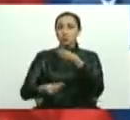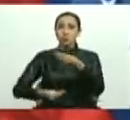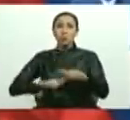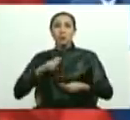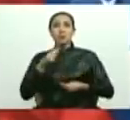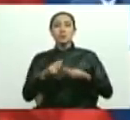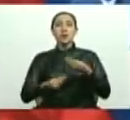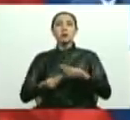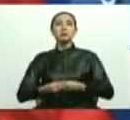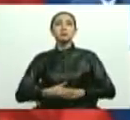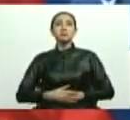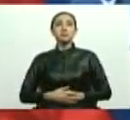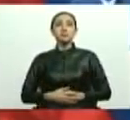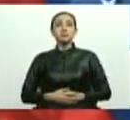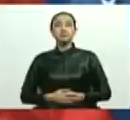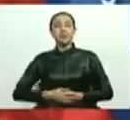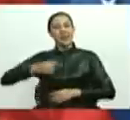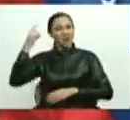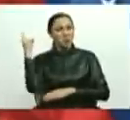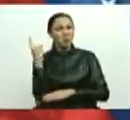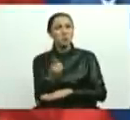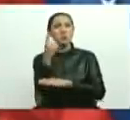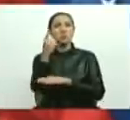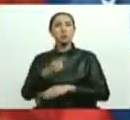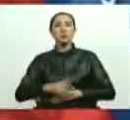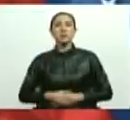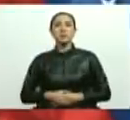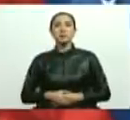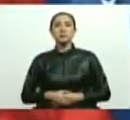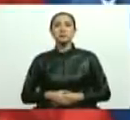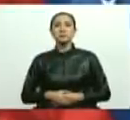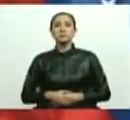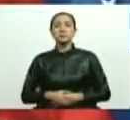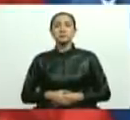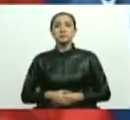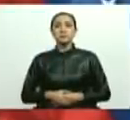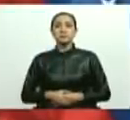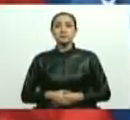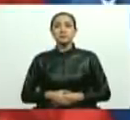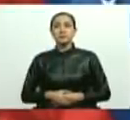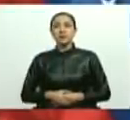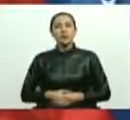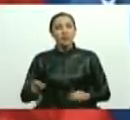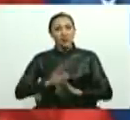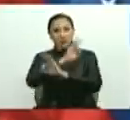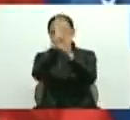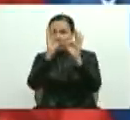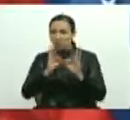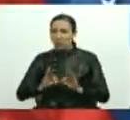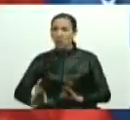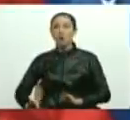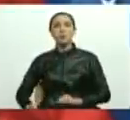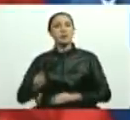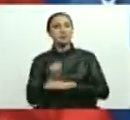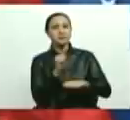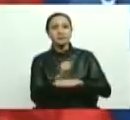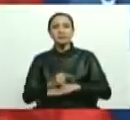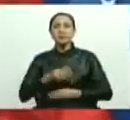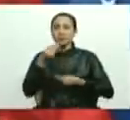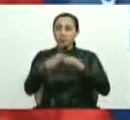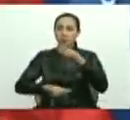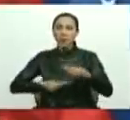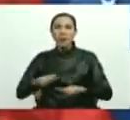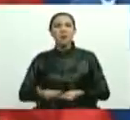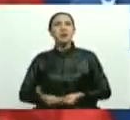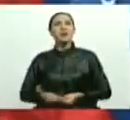realizaron acusaciones que pudiéramos calificar también de difamaciones, que comprometen gravemente